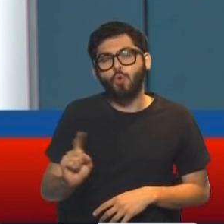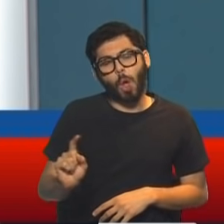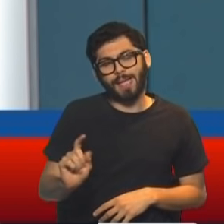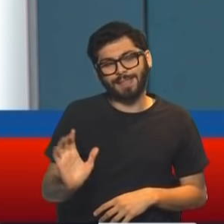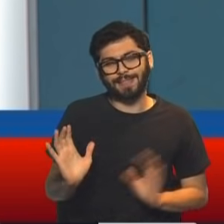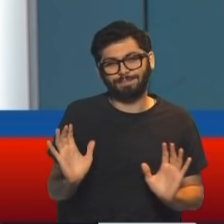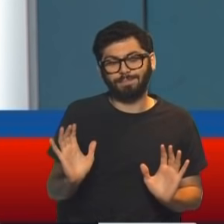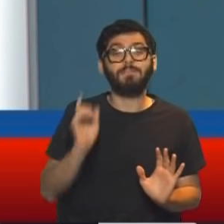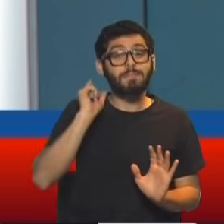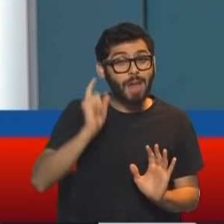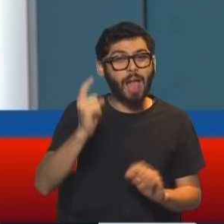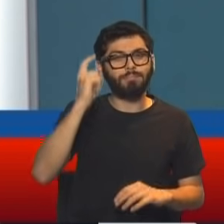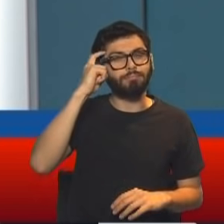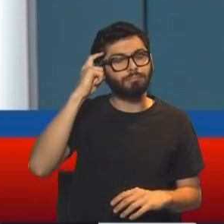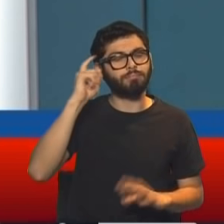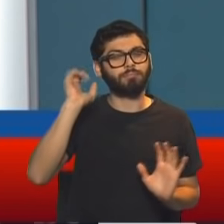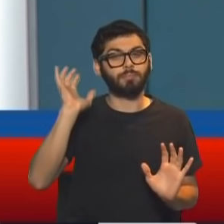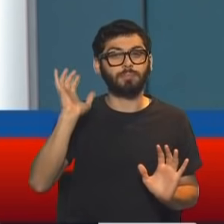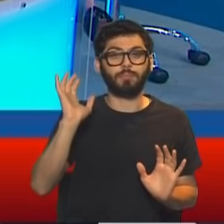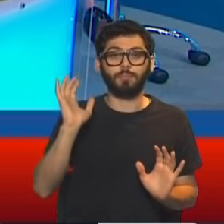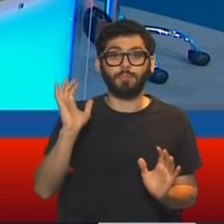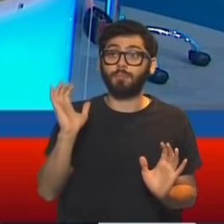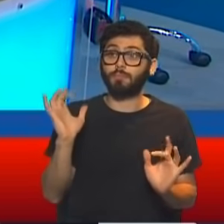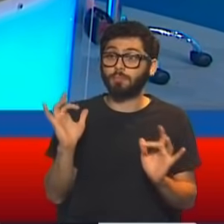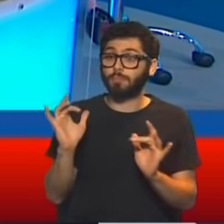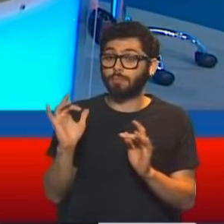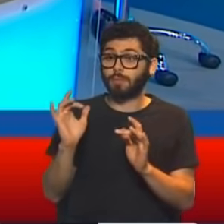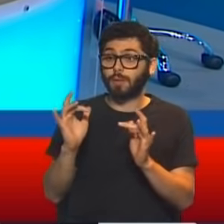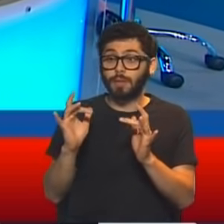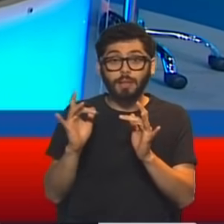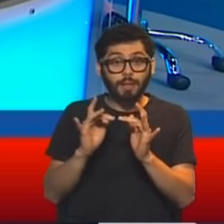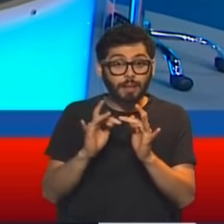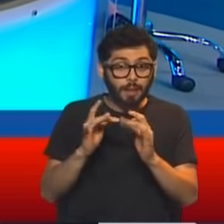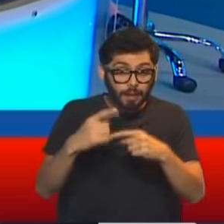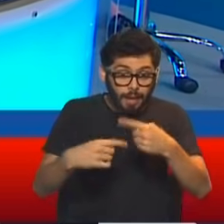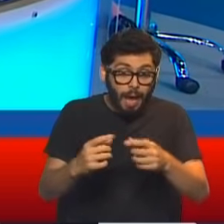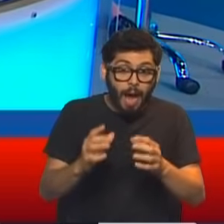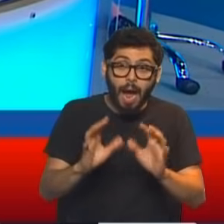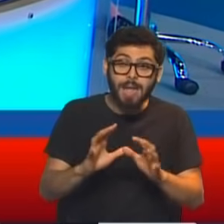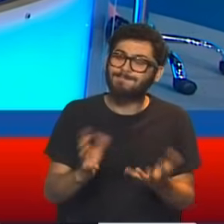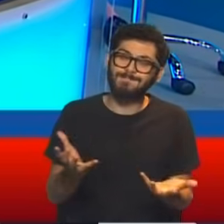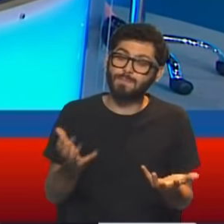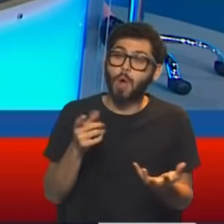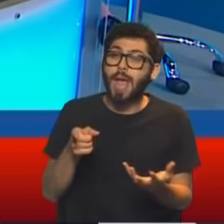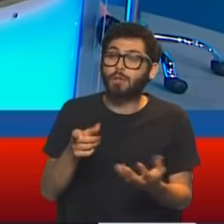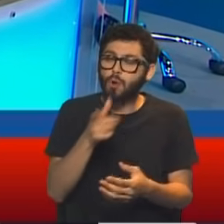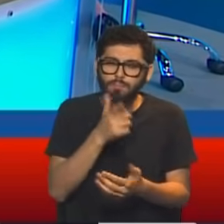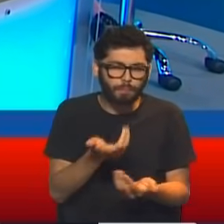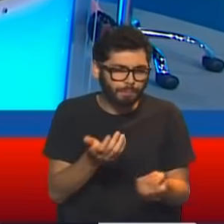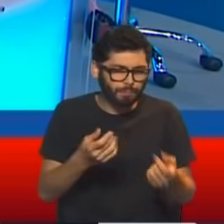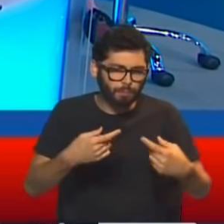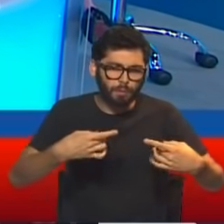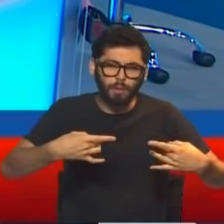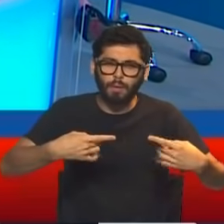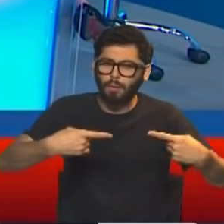debería preguntarse si hay que seguir utilizando las redes como se utilizan. Porque esto es el barro. Es caer en el barro